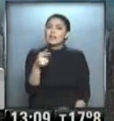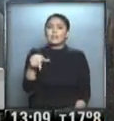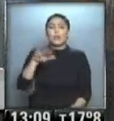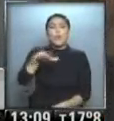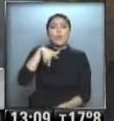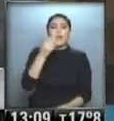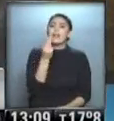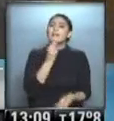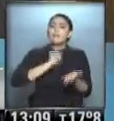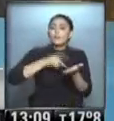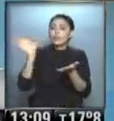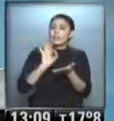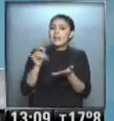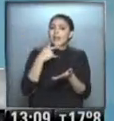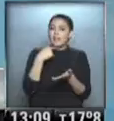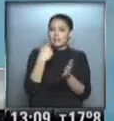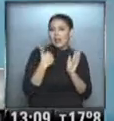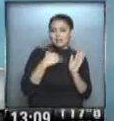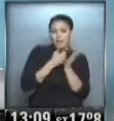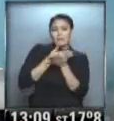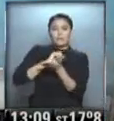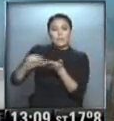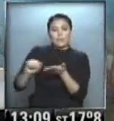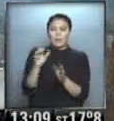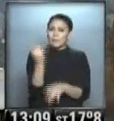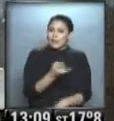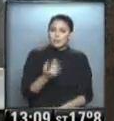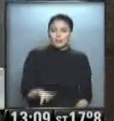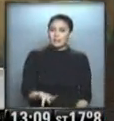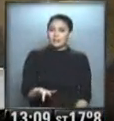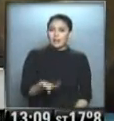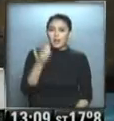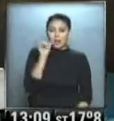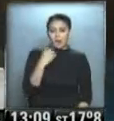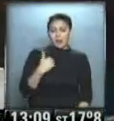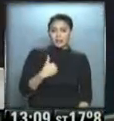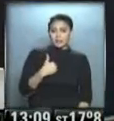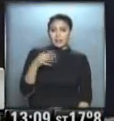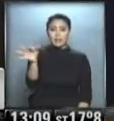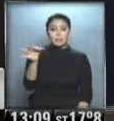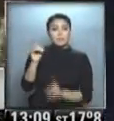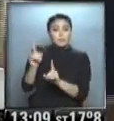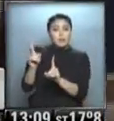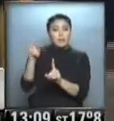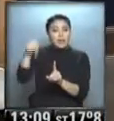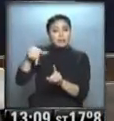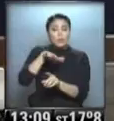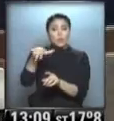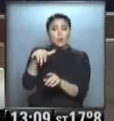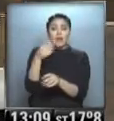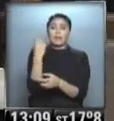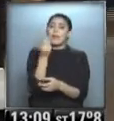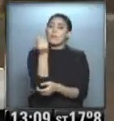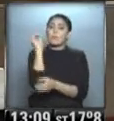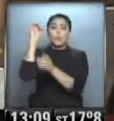dice que para la legislación argentina y para el gobierno argentino, la República Chile sigue siendo un paraíso